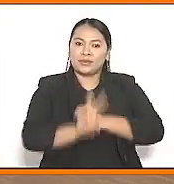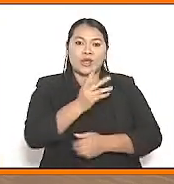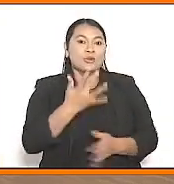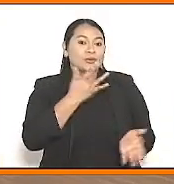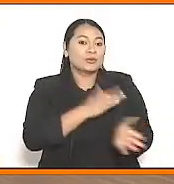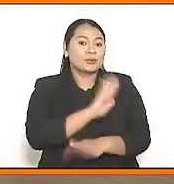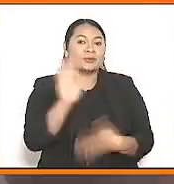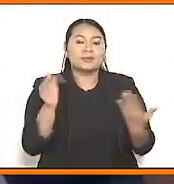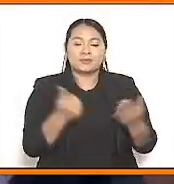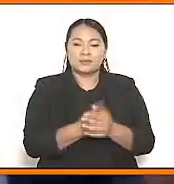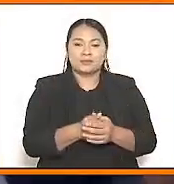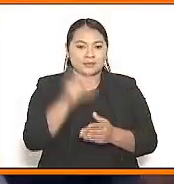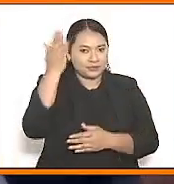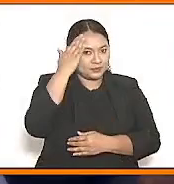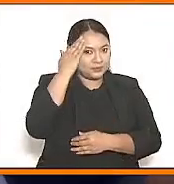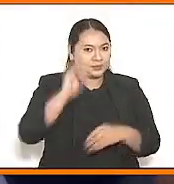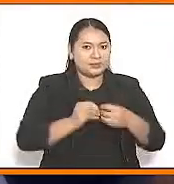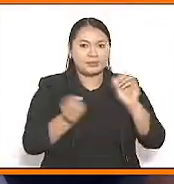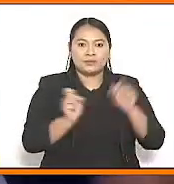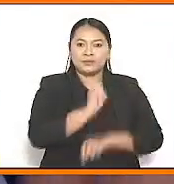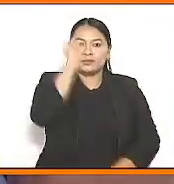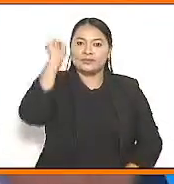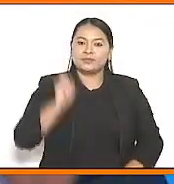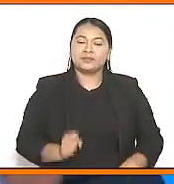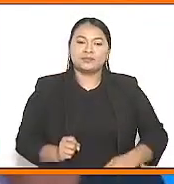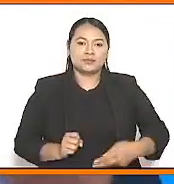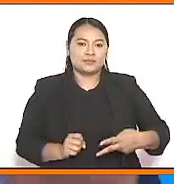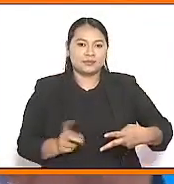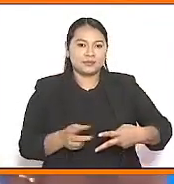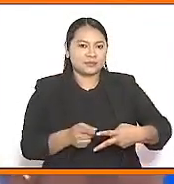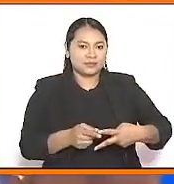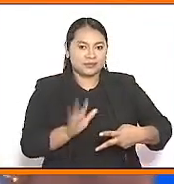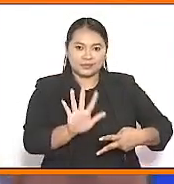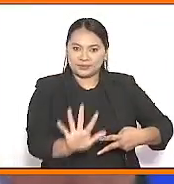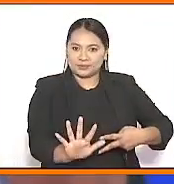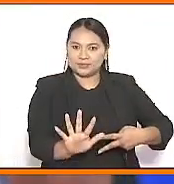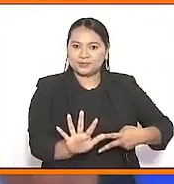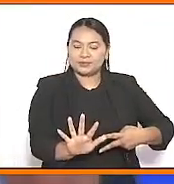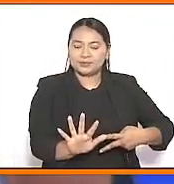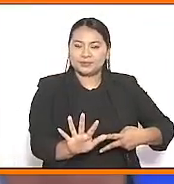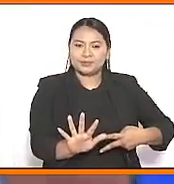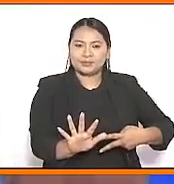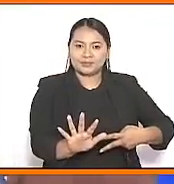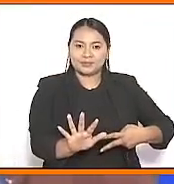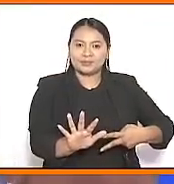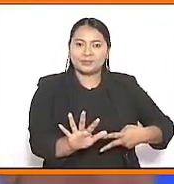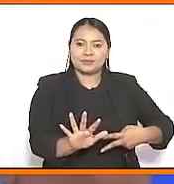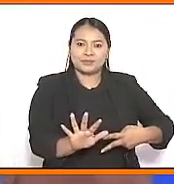primer número ganador con su primer dígito es el 5. Segundo dígito,